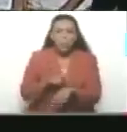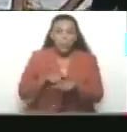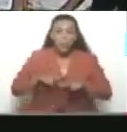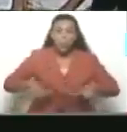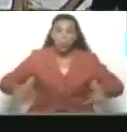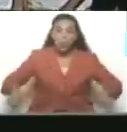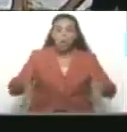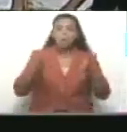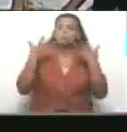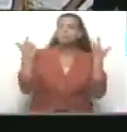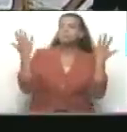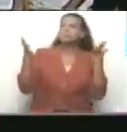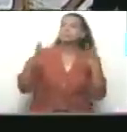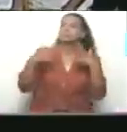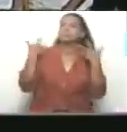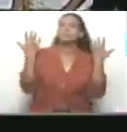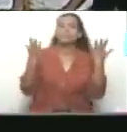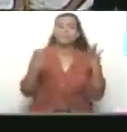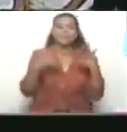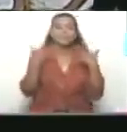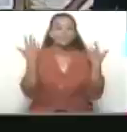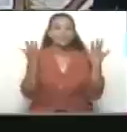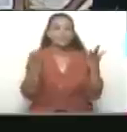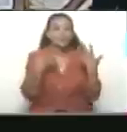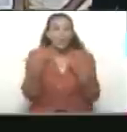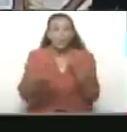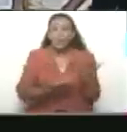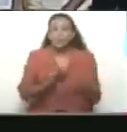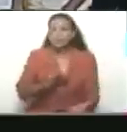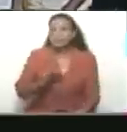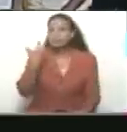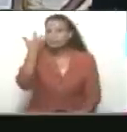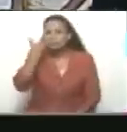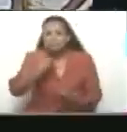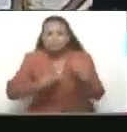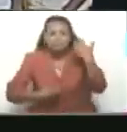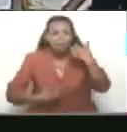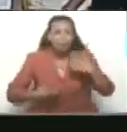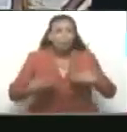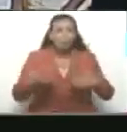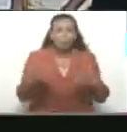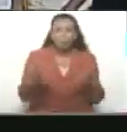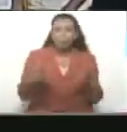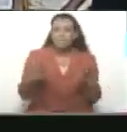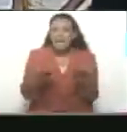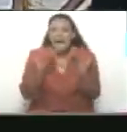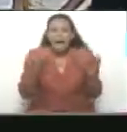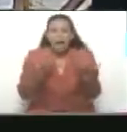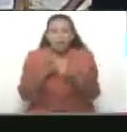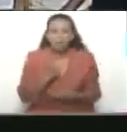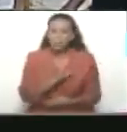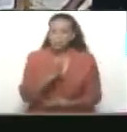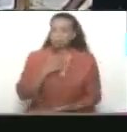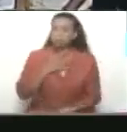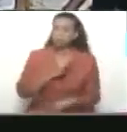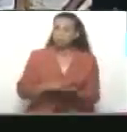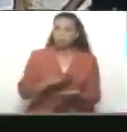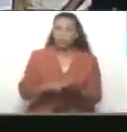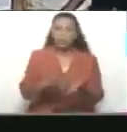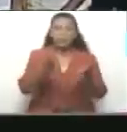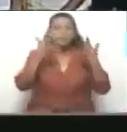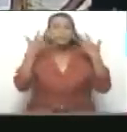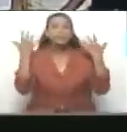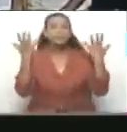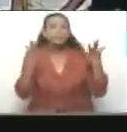frescos veníamos entrando le venía comentando a Ricardo Molina que también fue ministro de de vivienda de lo fresco